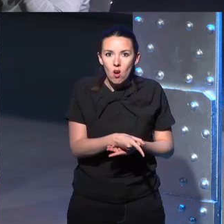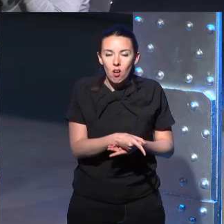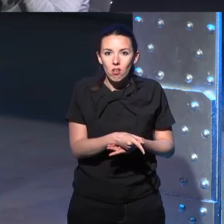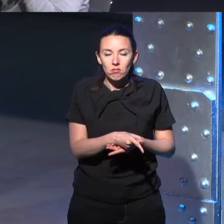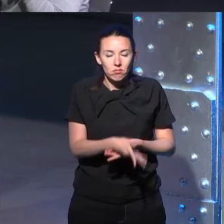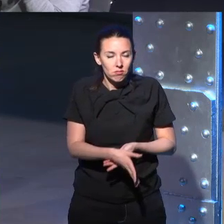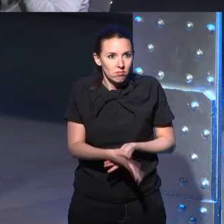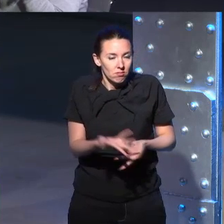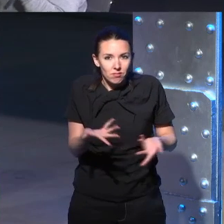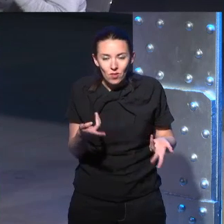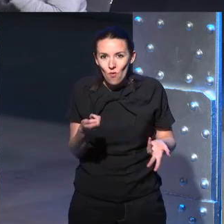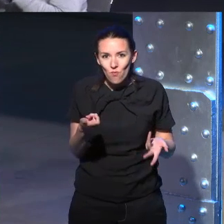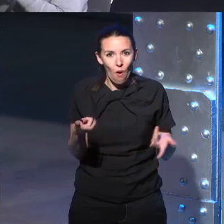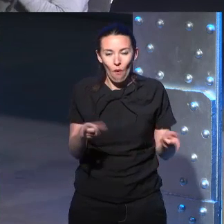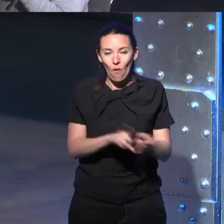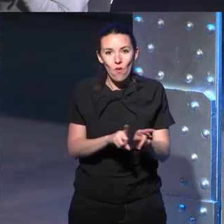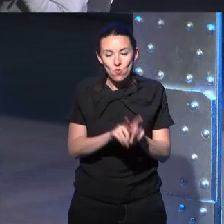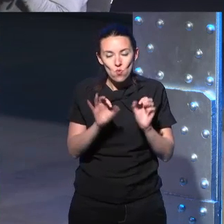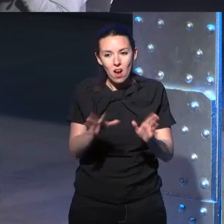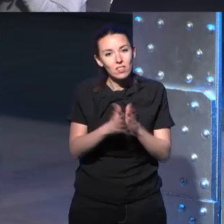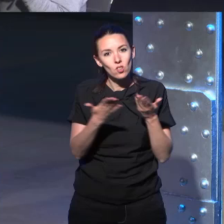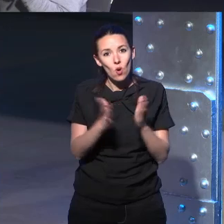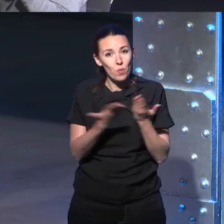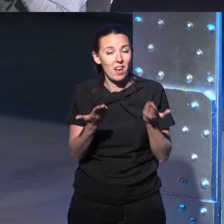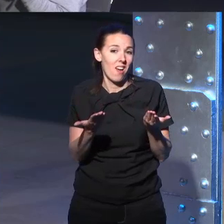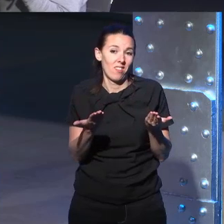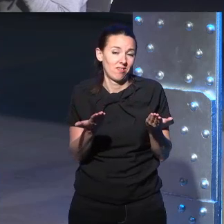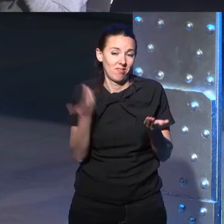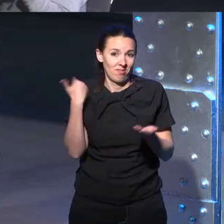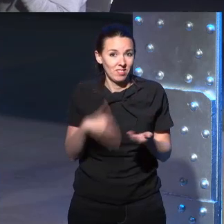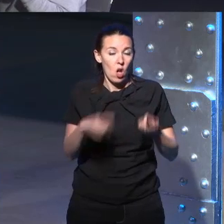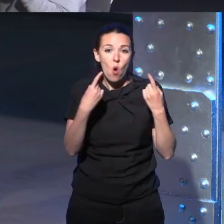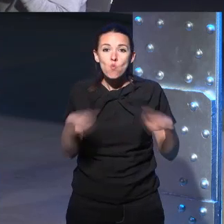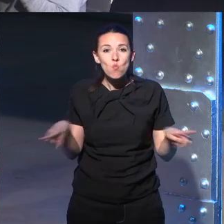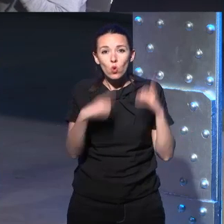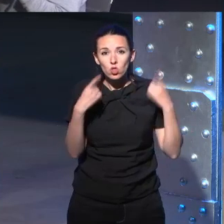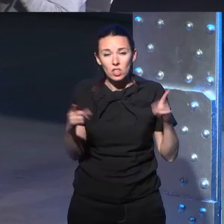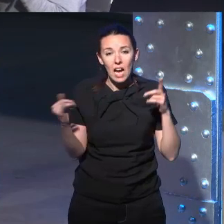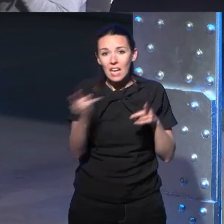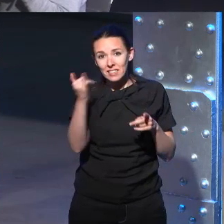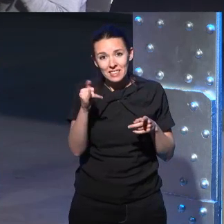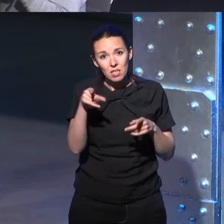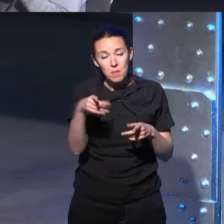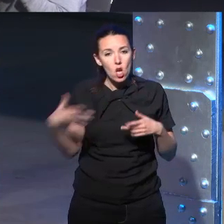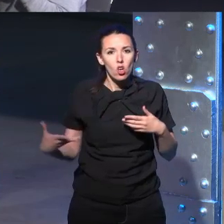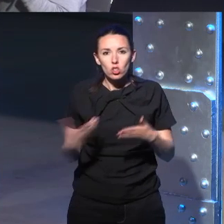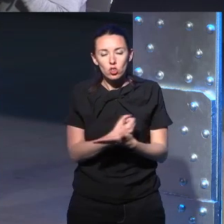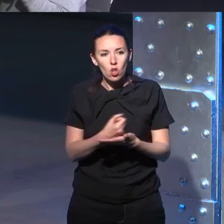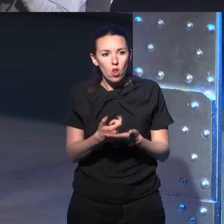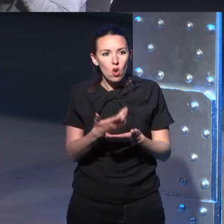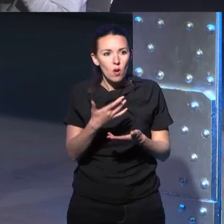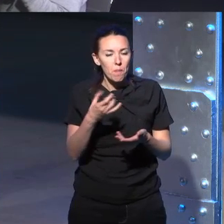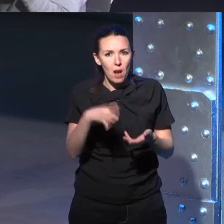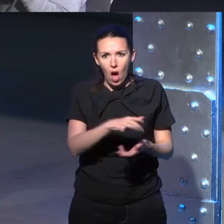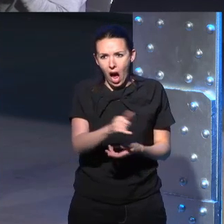me... Y que es un poco lo que hace la novela, lo que tanto me influenció la música de Hendrix, que todos esos quiebres... Pero Creedence,